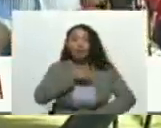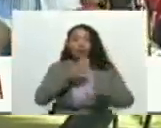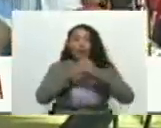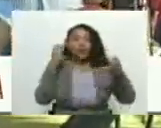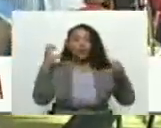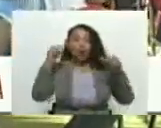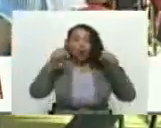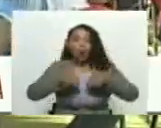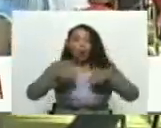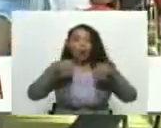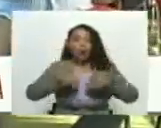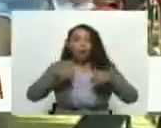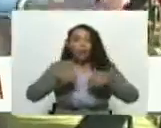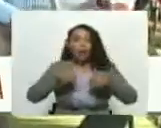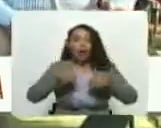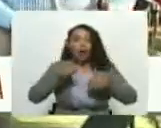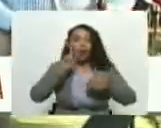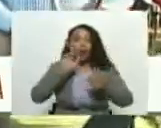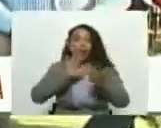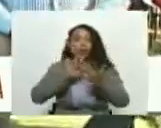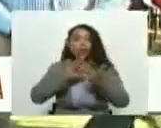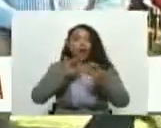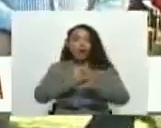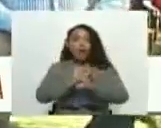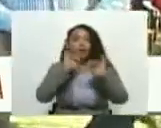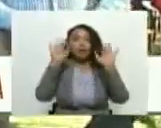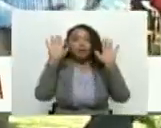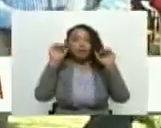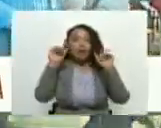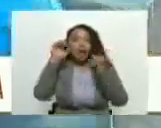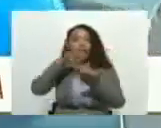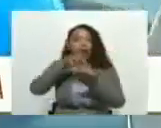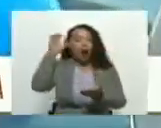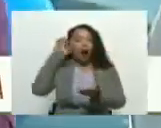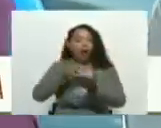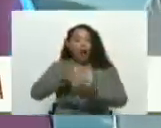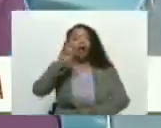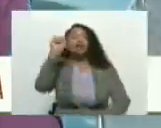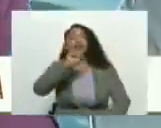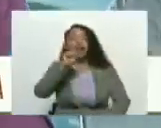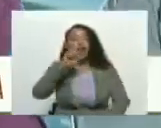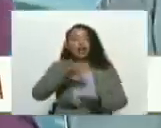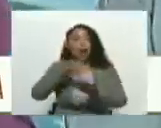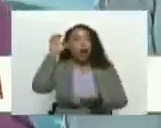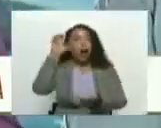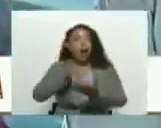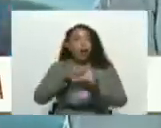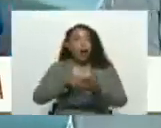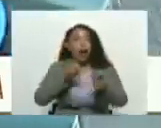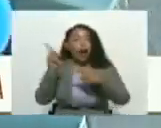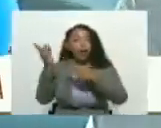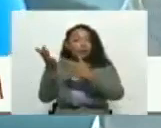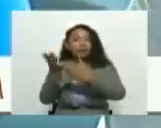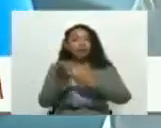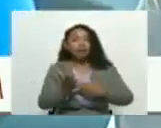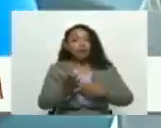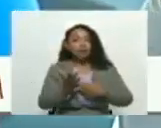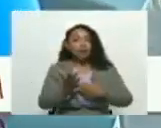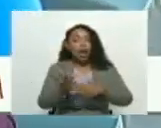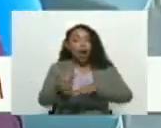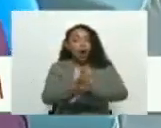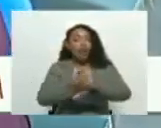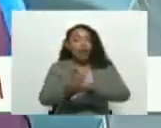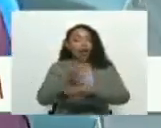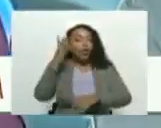Vamos ahorita a dar un pase y con esto nos despedimos al estado Aragua. Ahora sí al estado Aragua, y allí va a recibir la